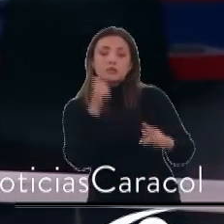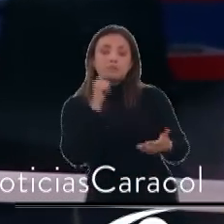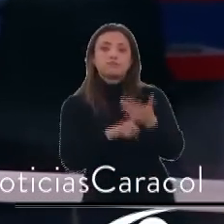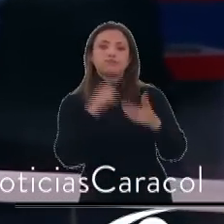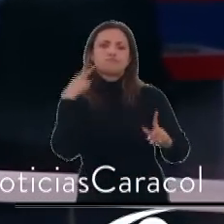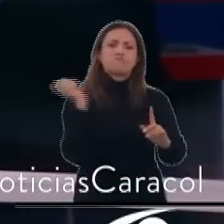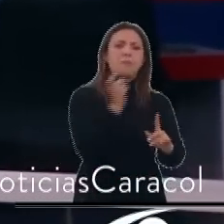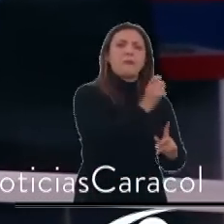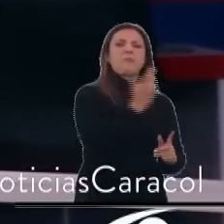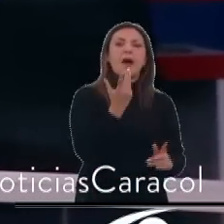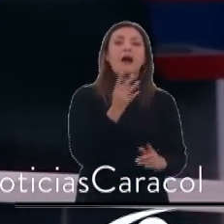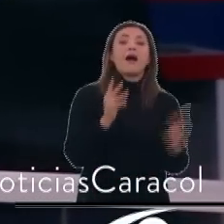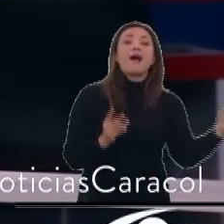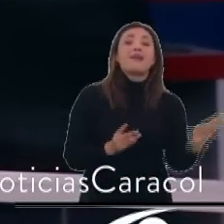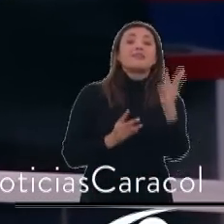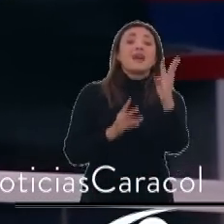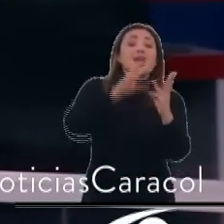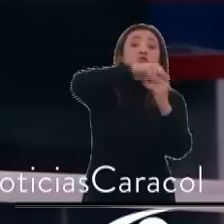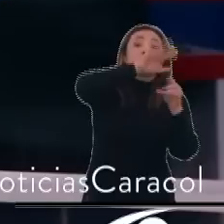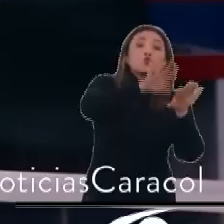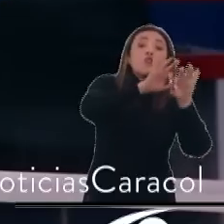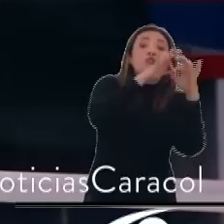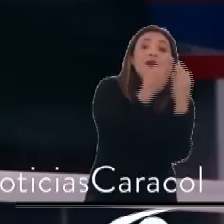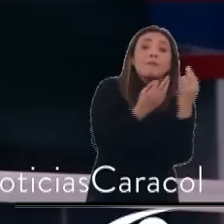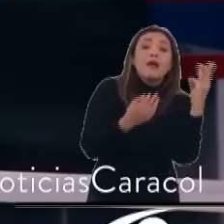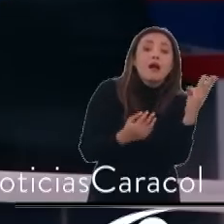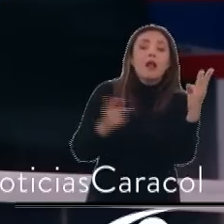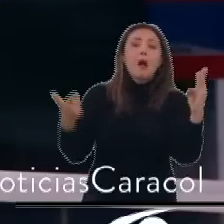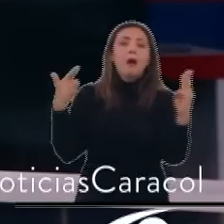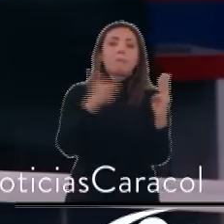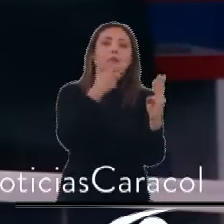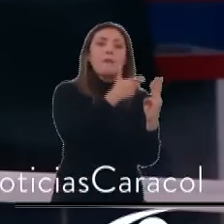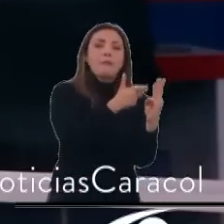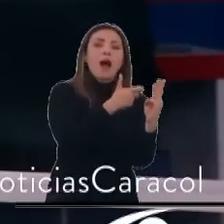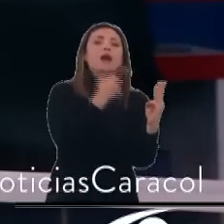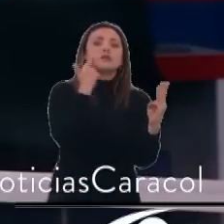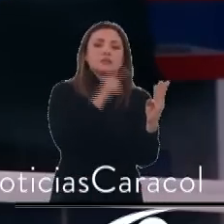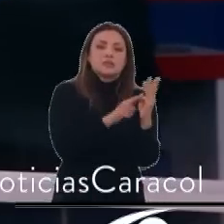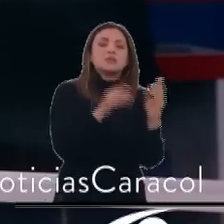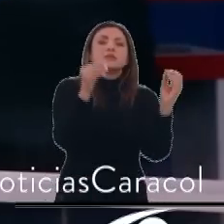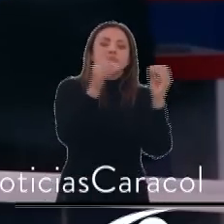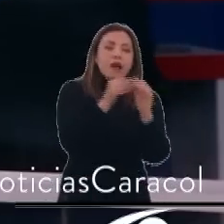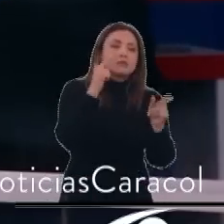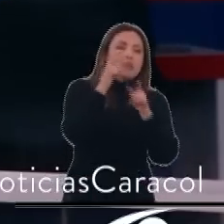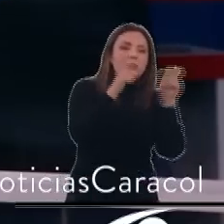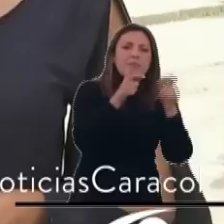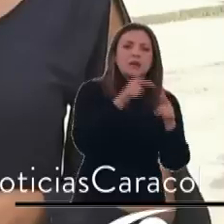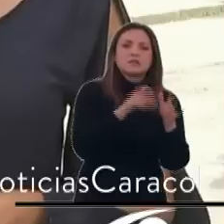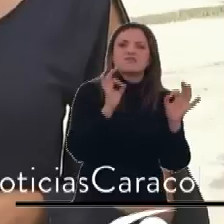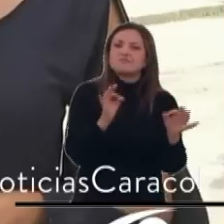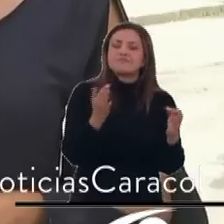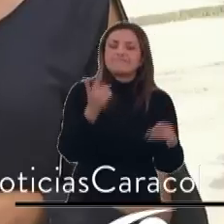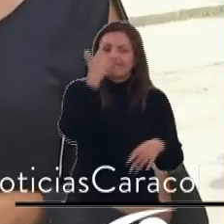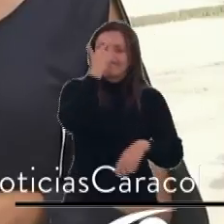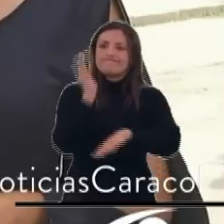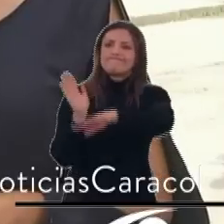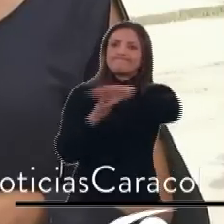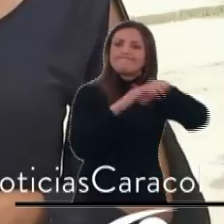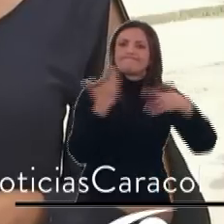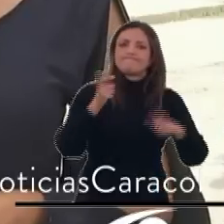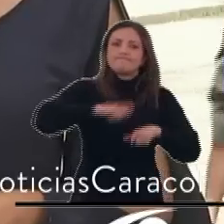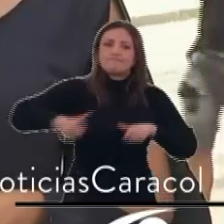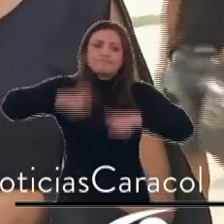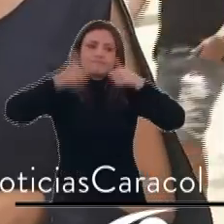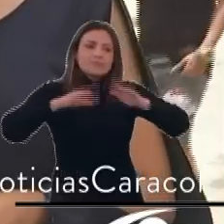tres hombres de una misma familia fueron asesinados. Los homicidios más registrados en las últimas horas tienen, por supuesto, en alerta a las autoridades.